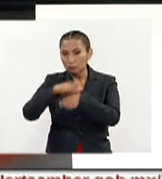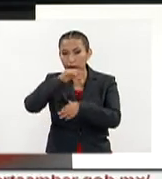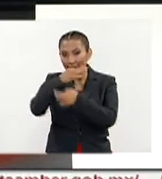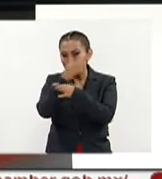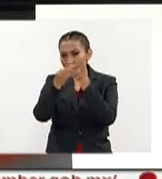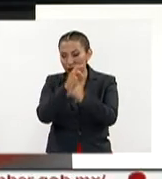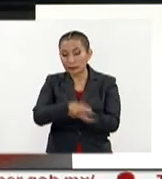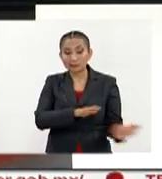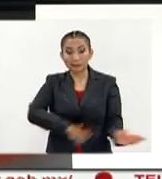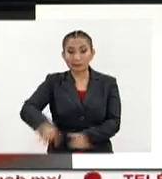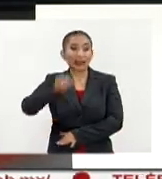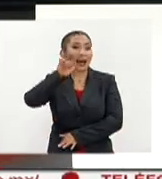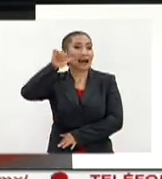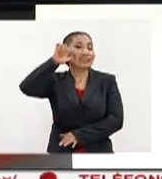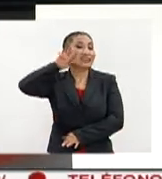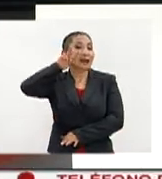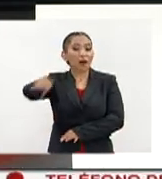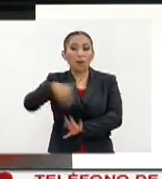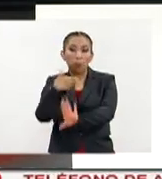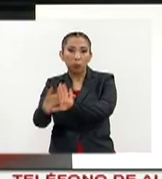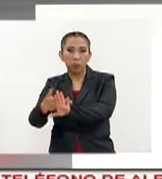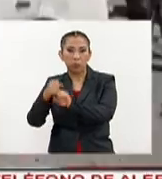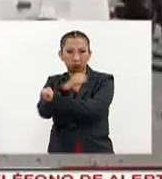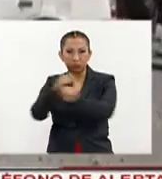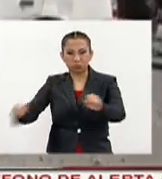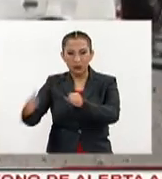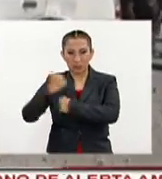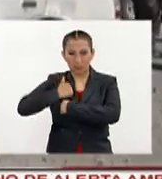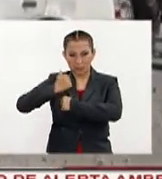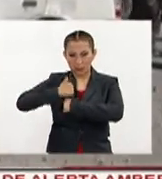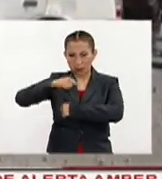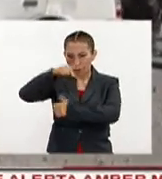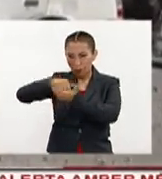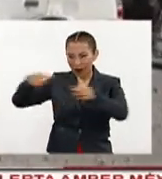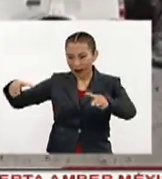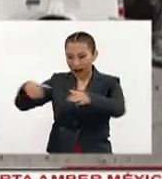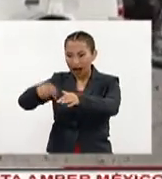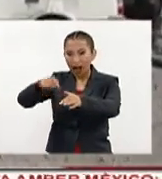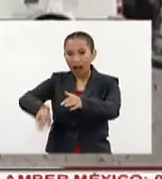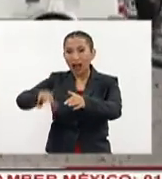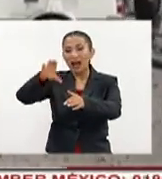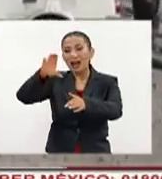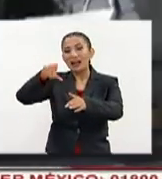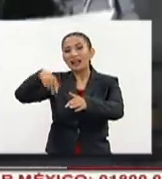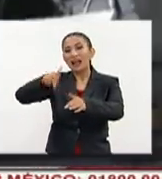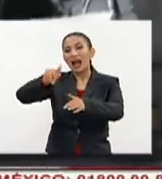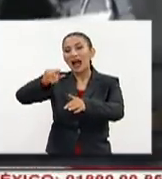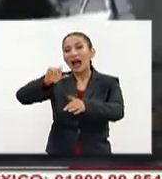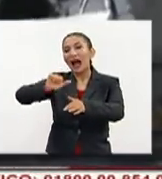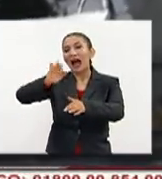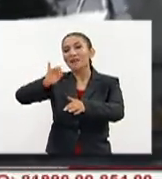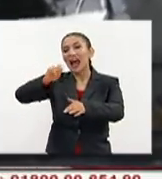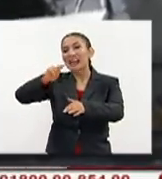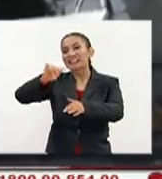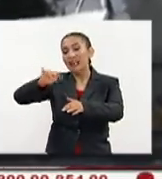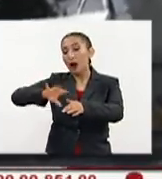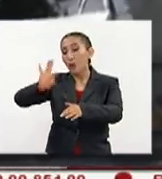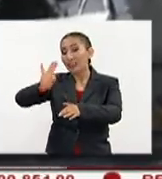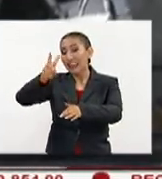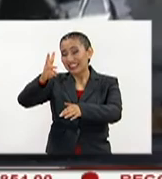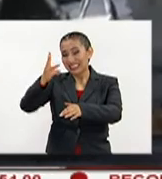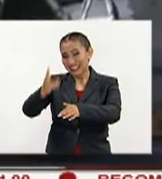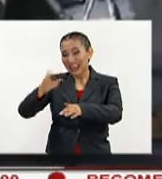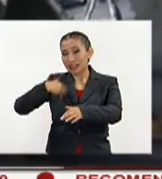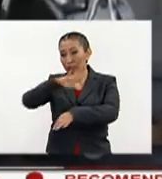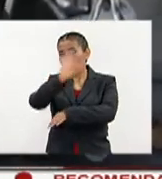la información. Ayer se registró un atentado en una base militar ubicada en Kandahar, Afganistán. Al menos 43 soldados del